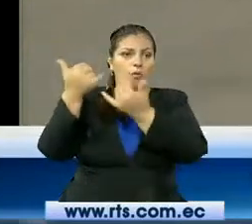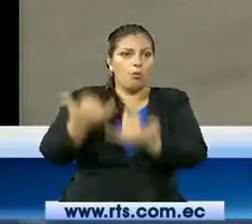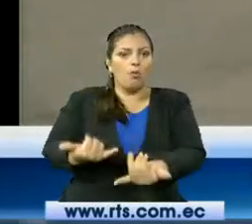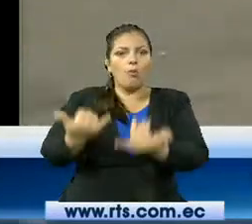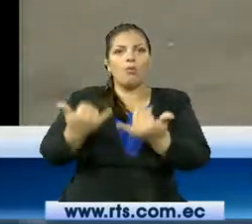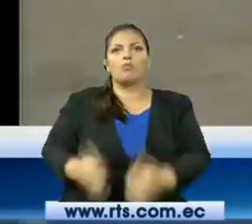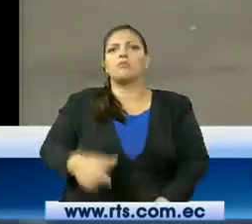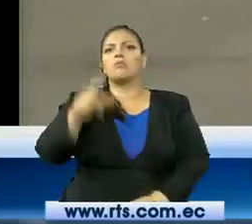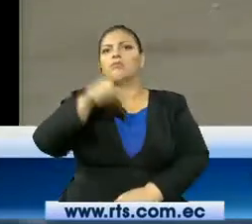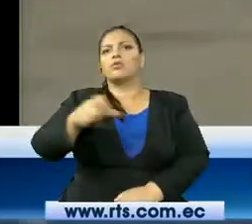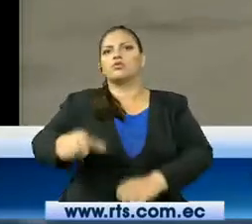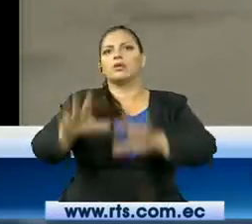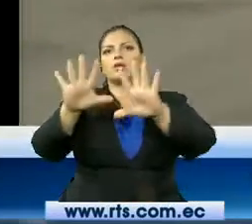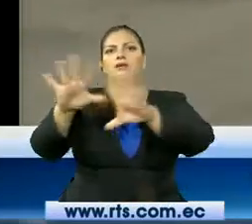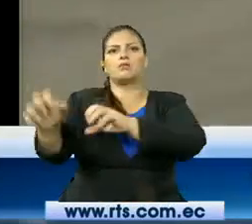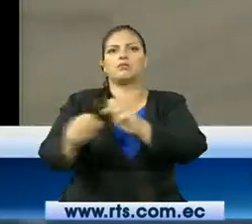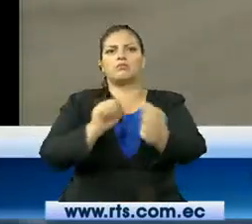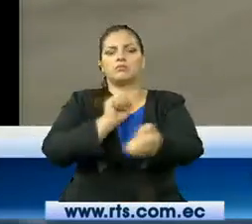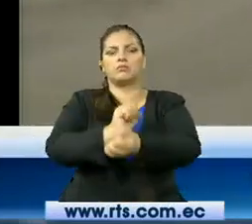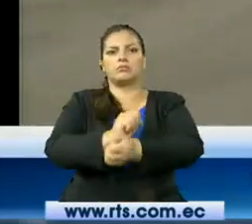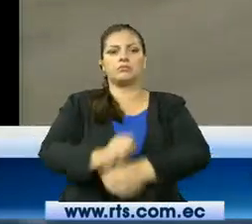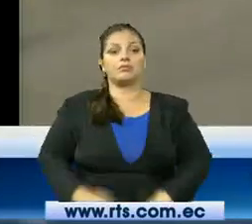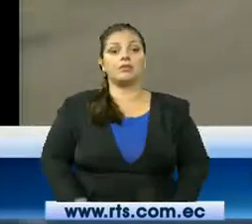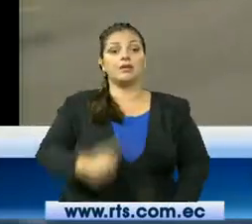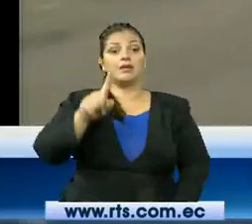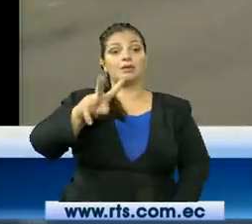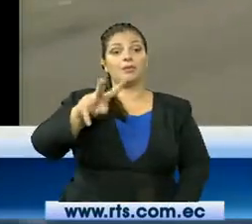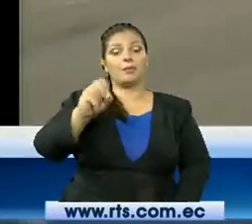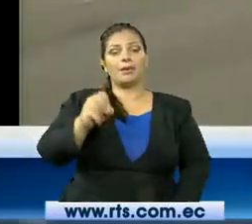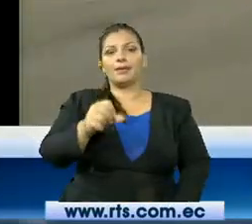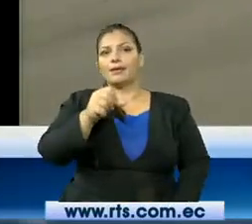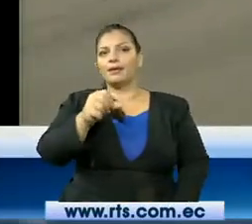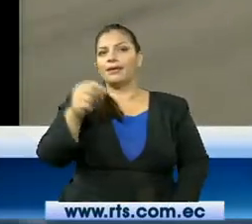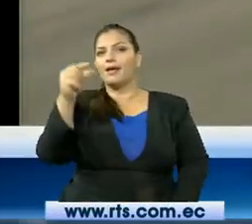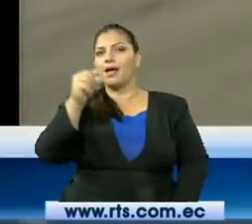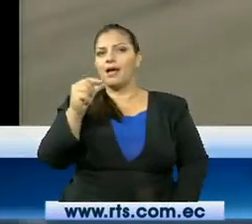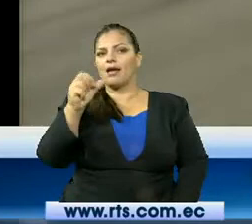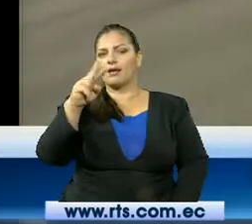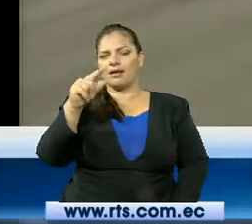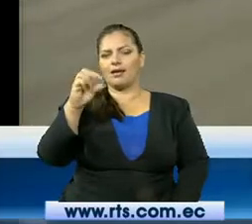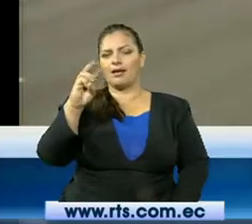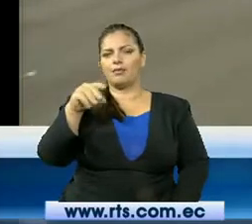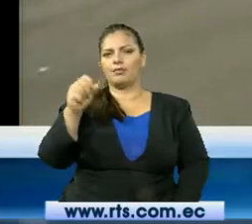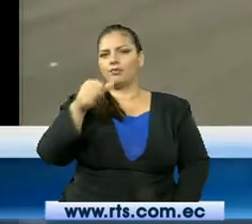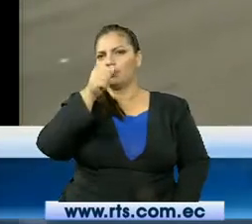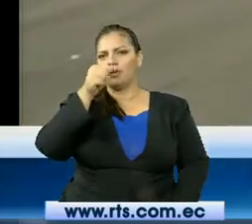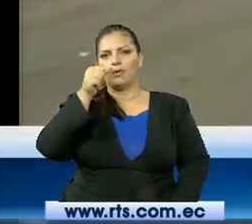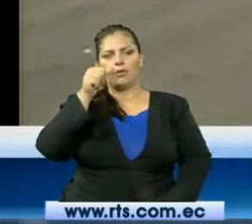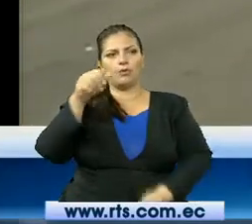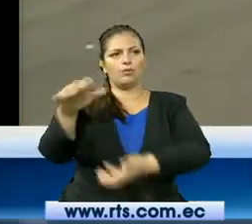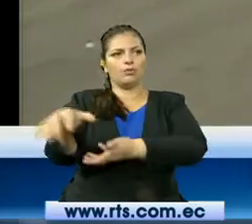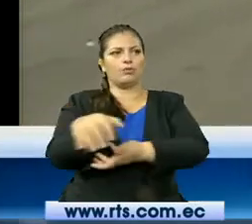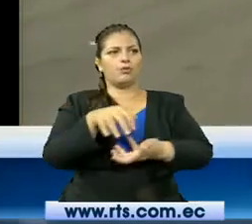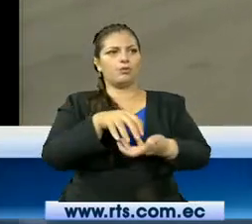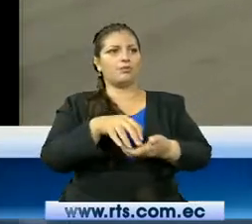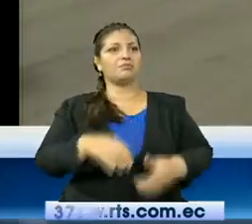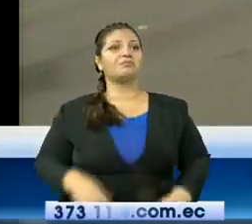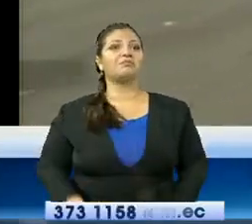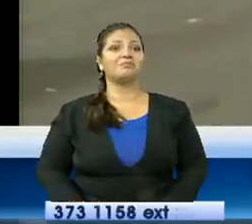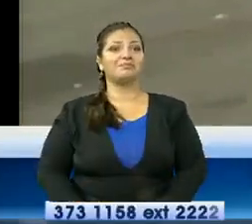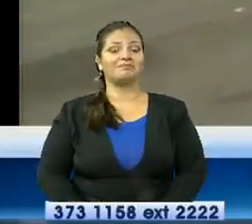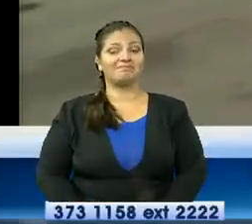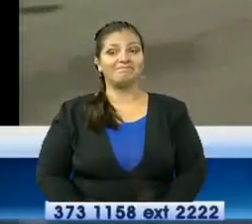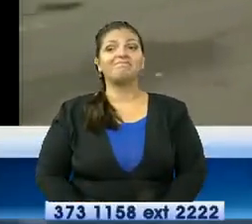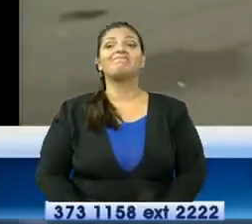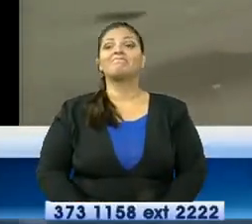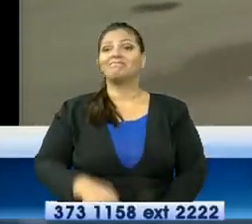G de de droga también ha sido incautados Y así se va trabajando poco a poco también con la comunidad este